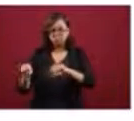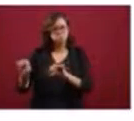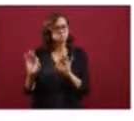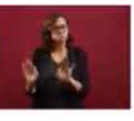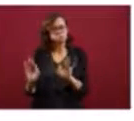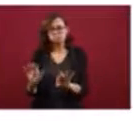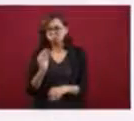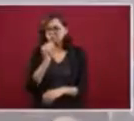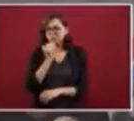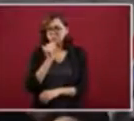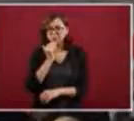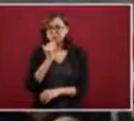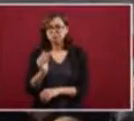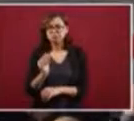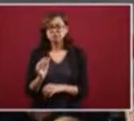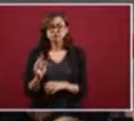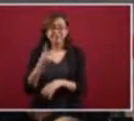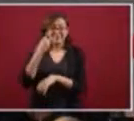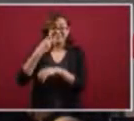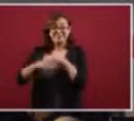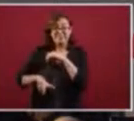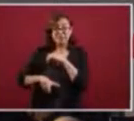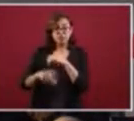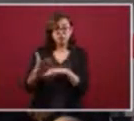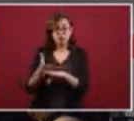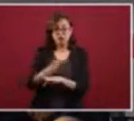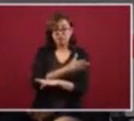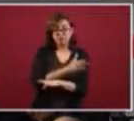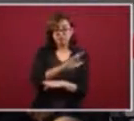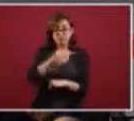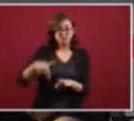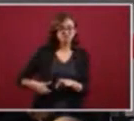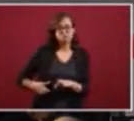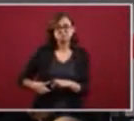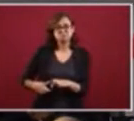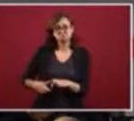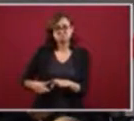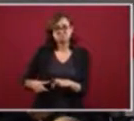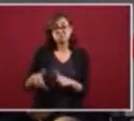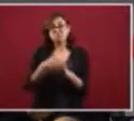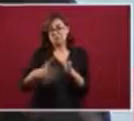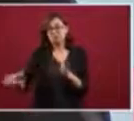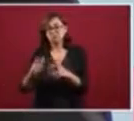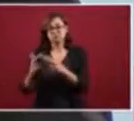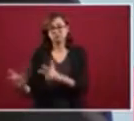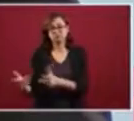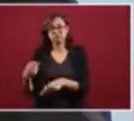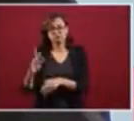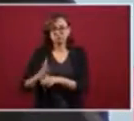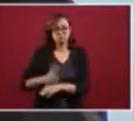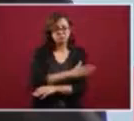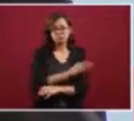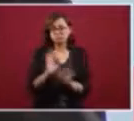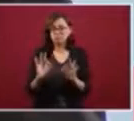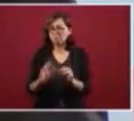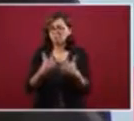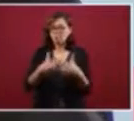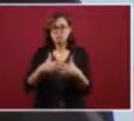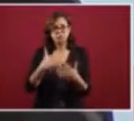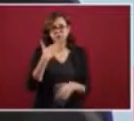que cualquier daño era producto del accidente únicamente y estaba funcionando. La